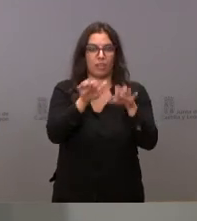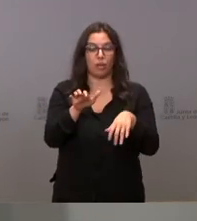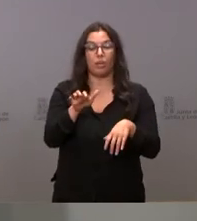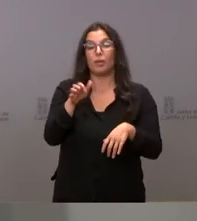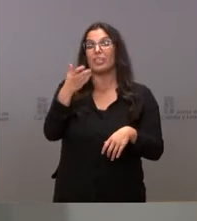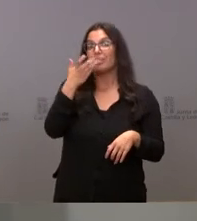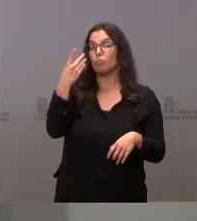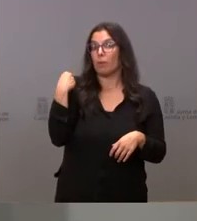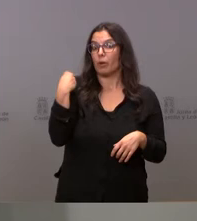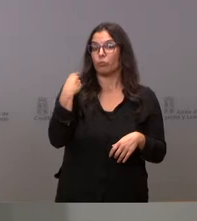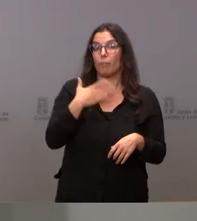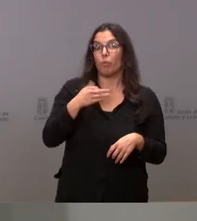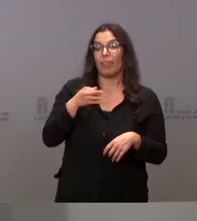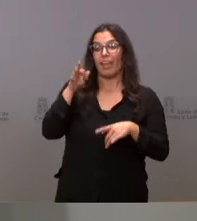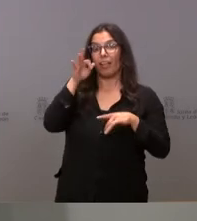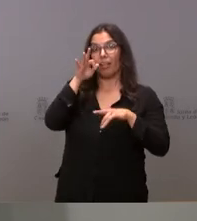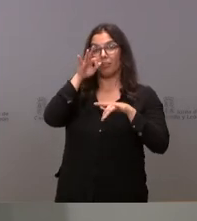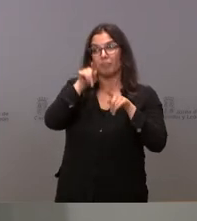algún otro procurador de Ciudadanos.